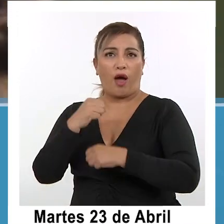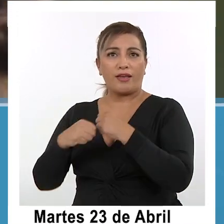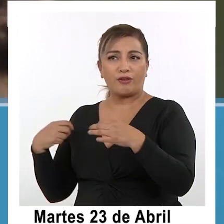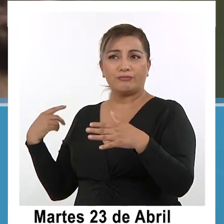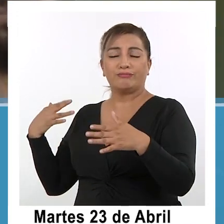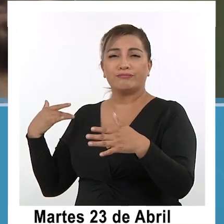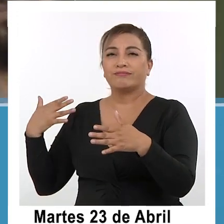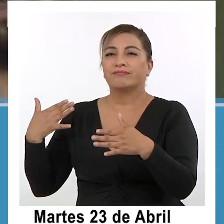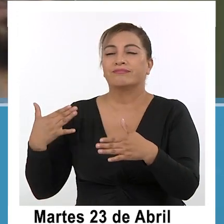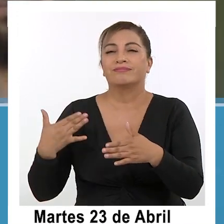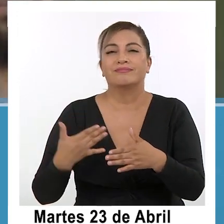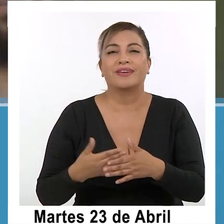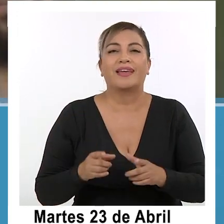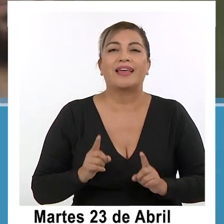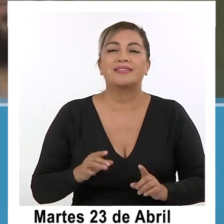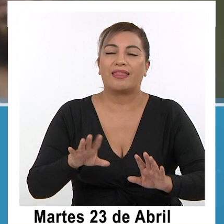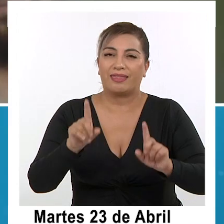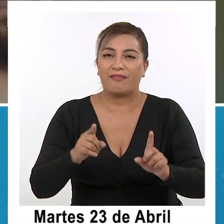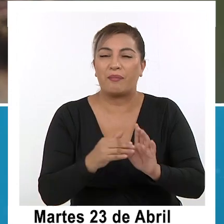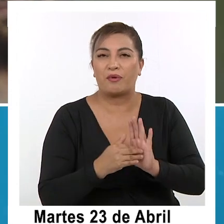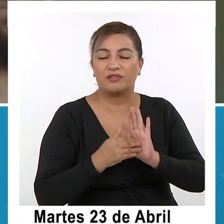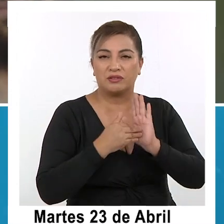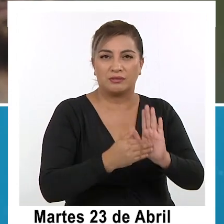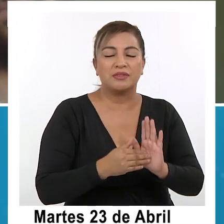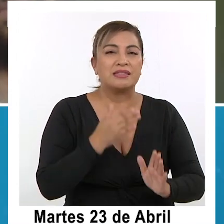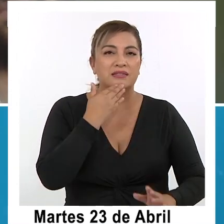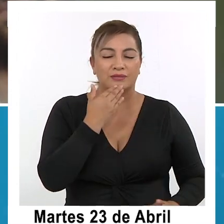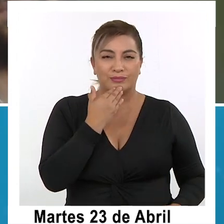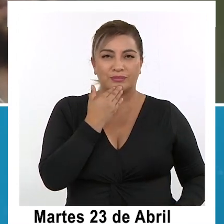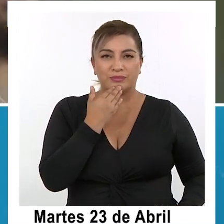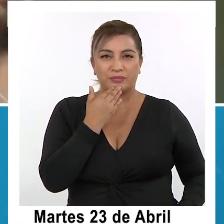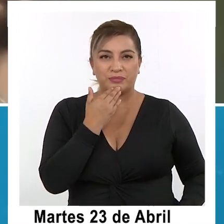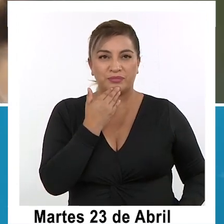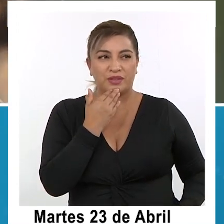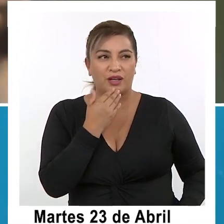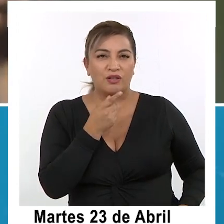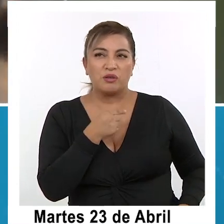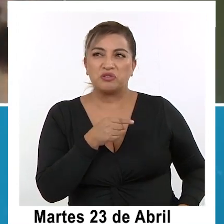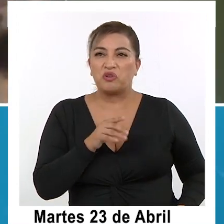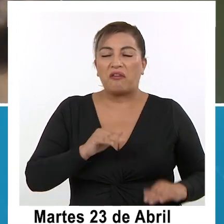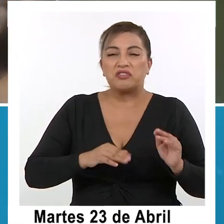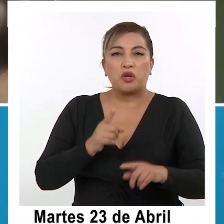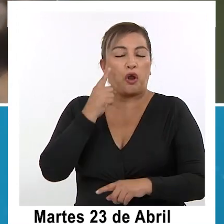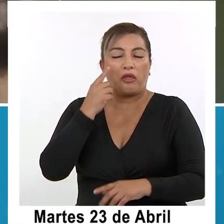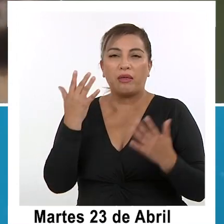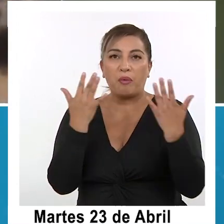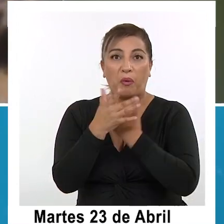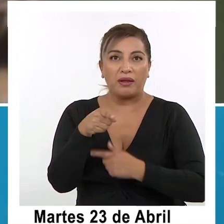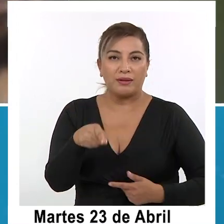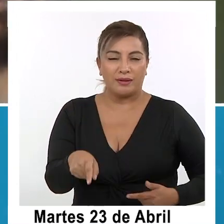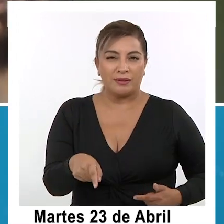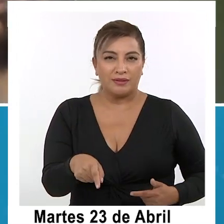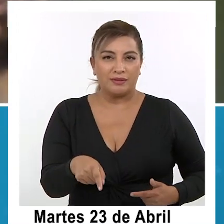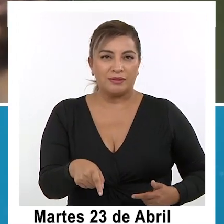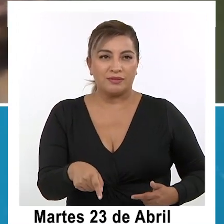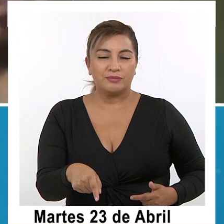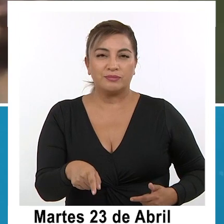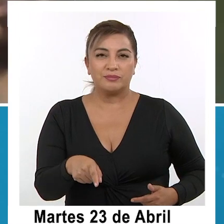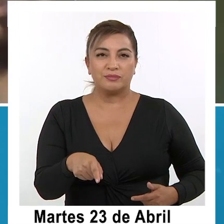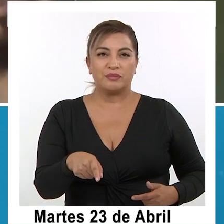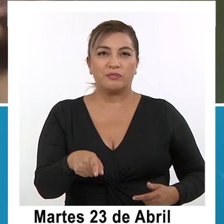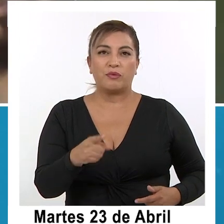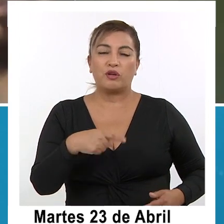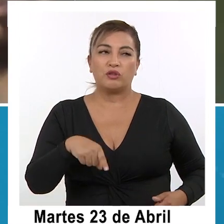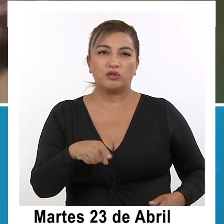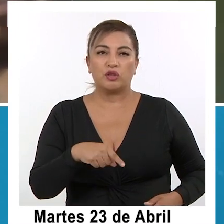eh merece Carlo no uno cuando está acá tal vez no lo no lo perciba así pero uno que es parte de una